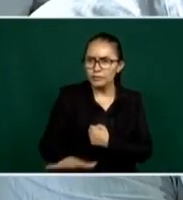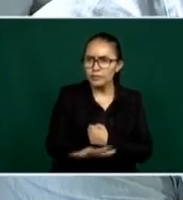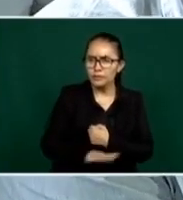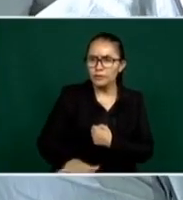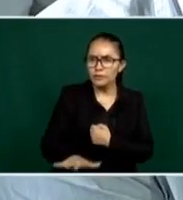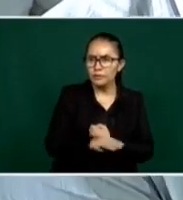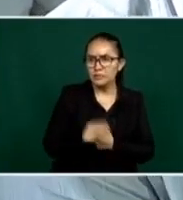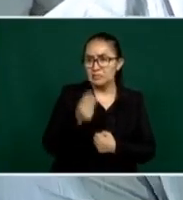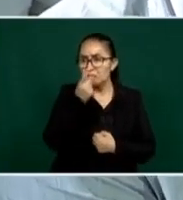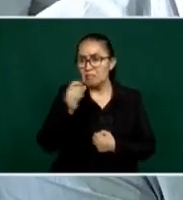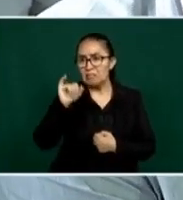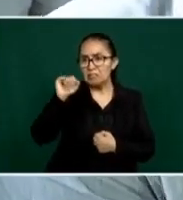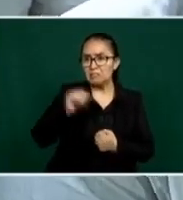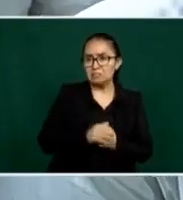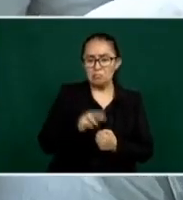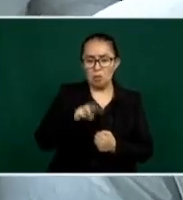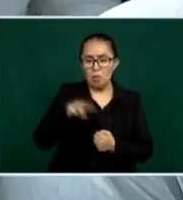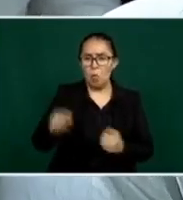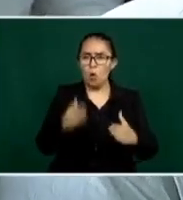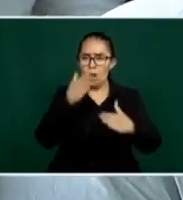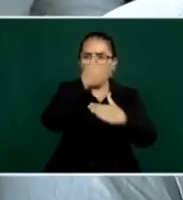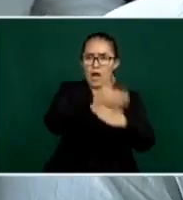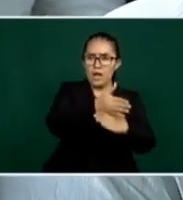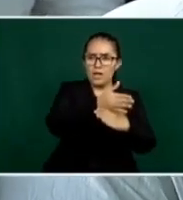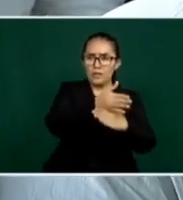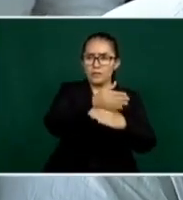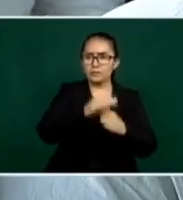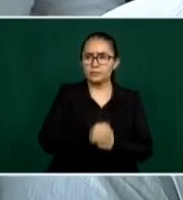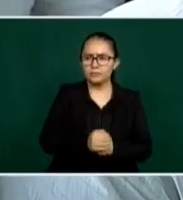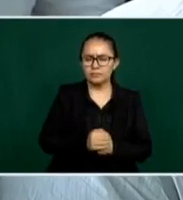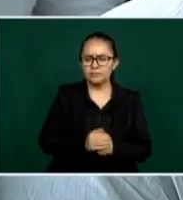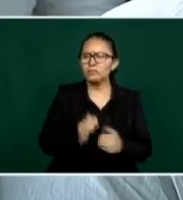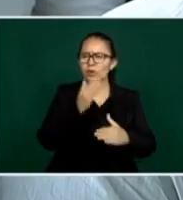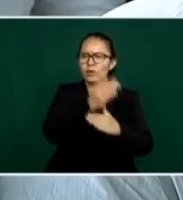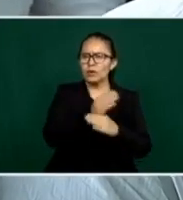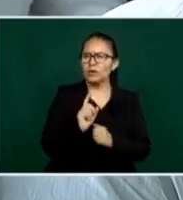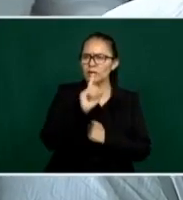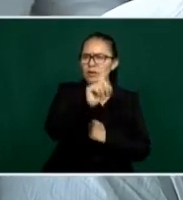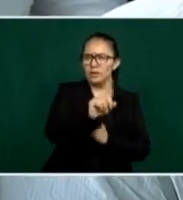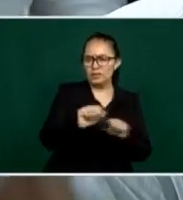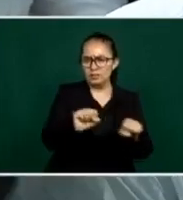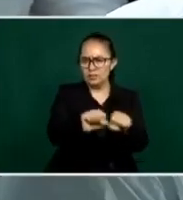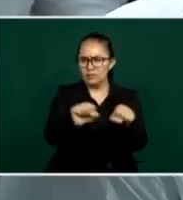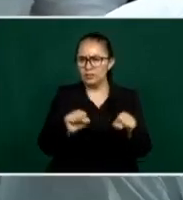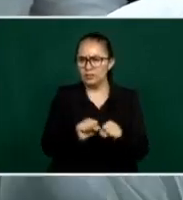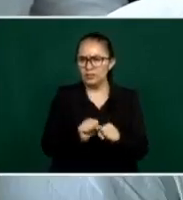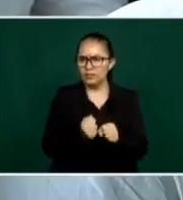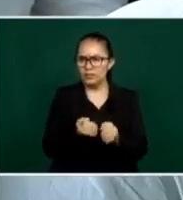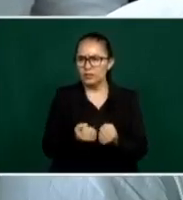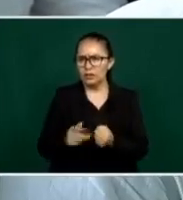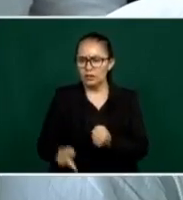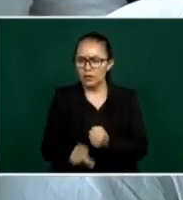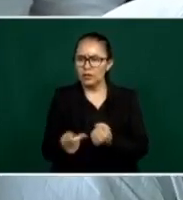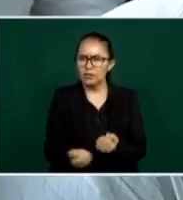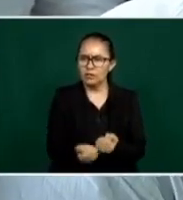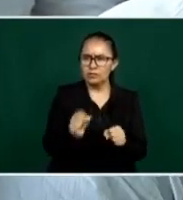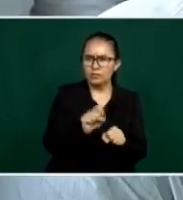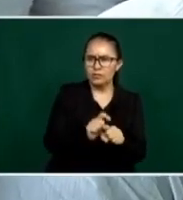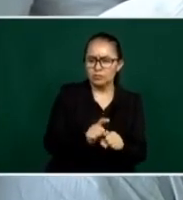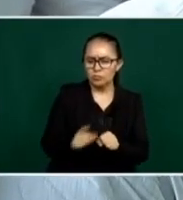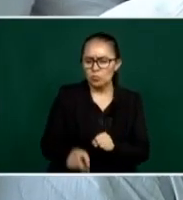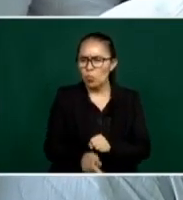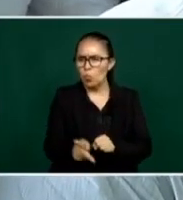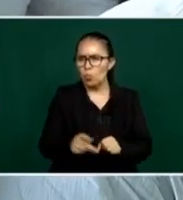sí, pero este señor nunca se paró. ¿Por qué nunca se para este señor a Nayarit? Porque él vive en Guadalajara, señor.